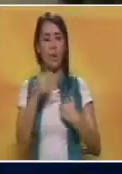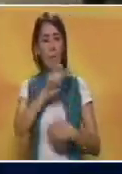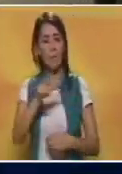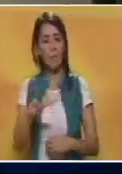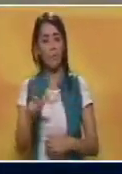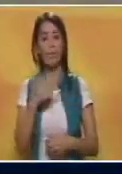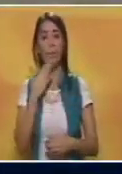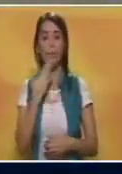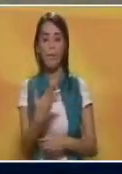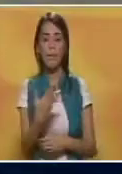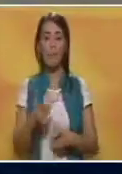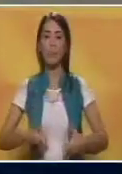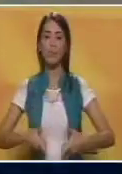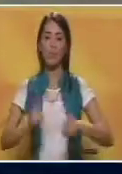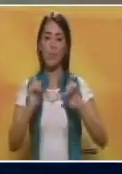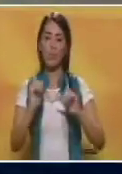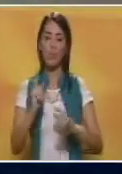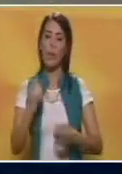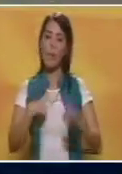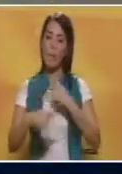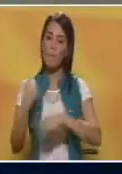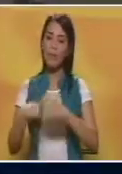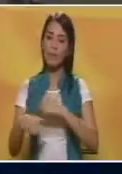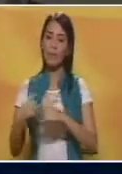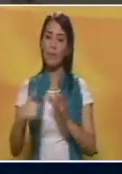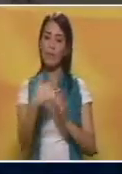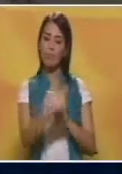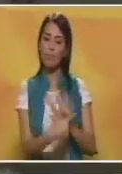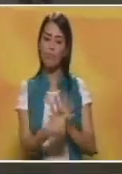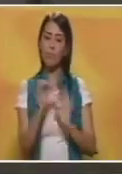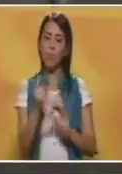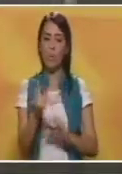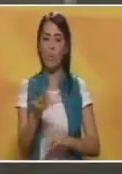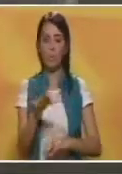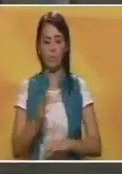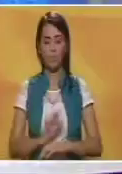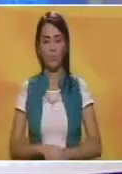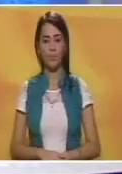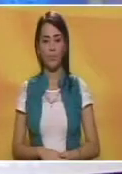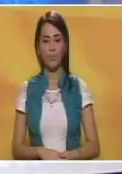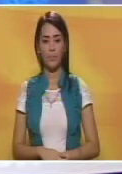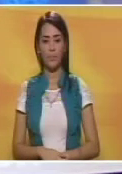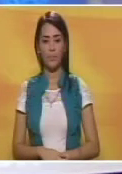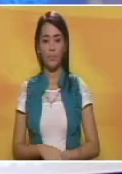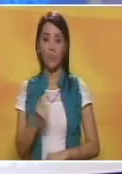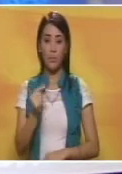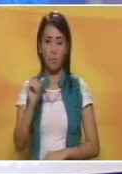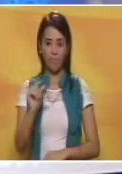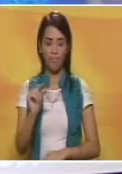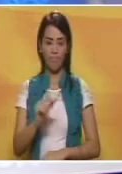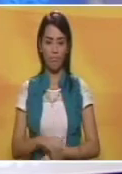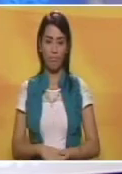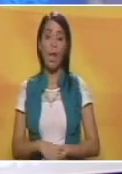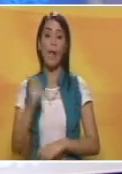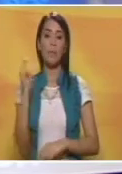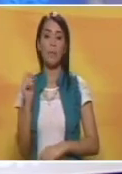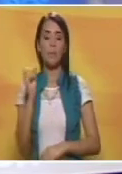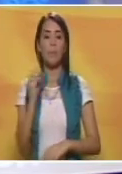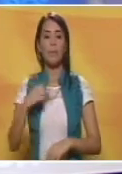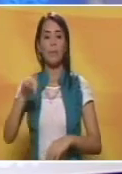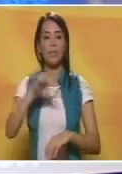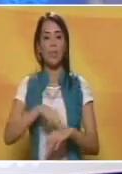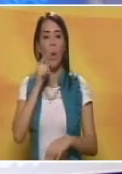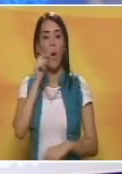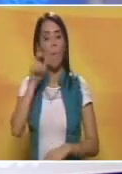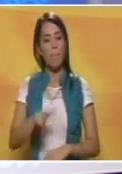por lo que solicitaron a las autoridades la venta de insumos a precios accesibles el diputado habrá asamblea nacional rafael veloz